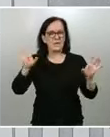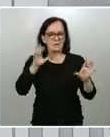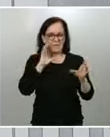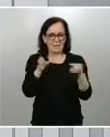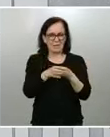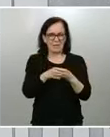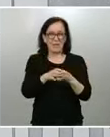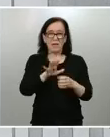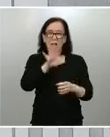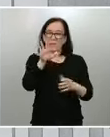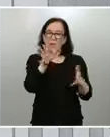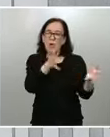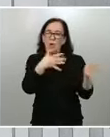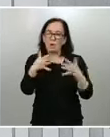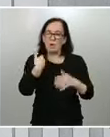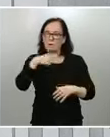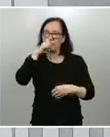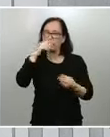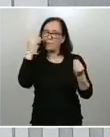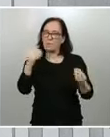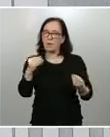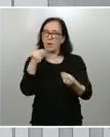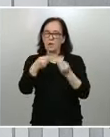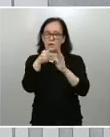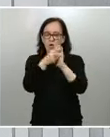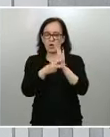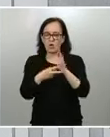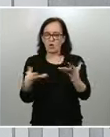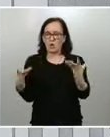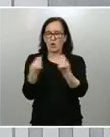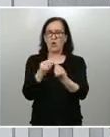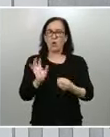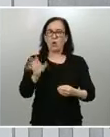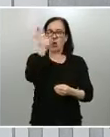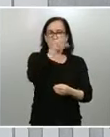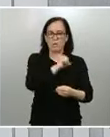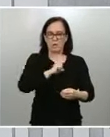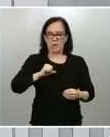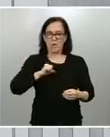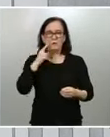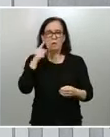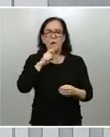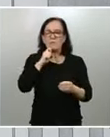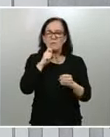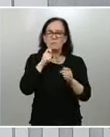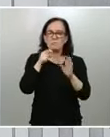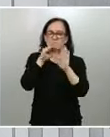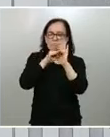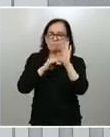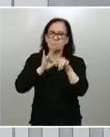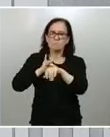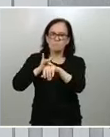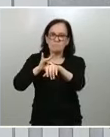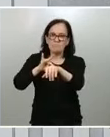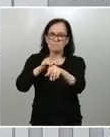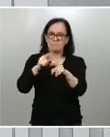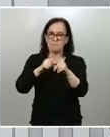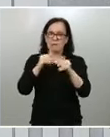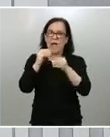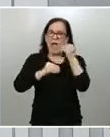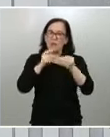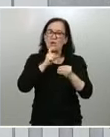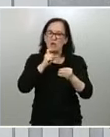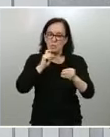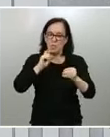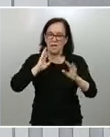se hizo un protocolo conjunto con las comunidades autónomas que indicaban cómo hay que proceder en estas residencias de mayores protocolo que